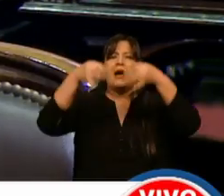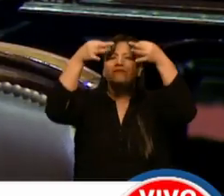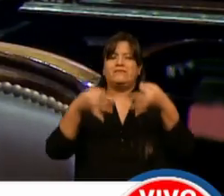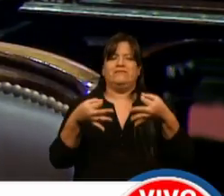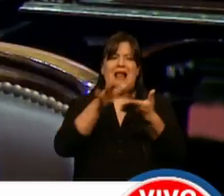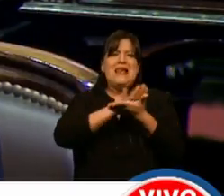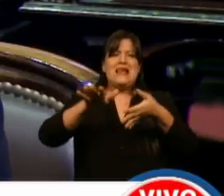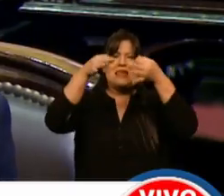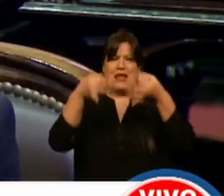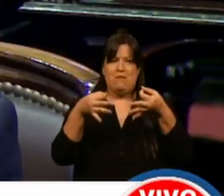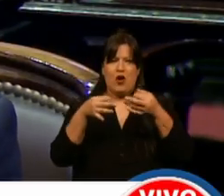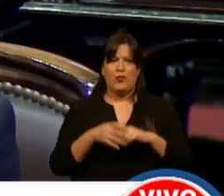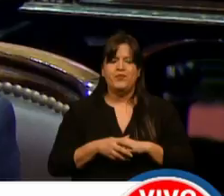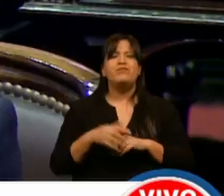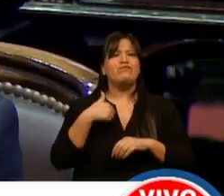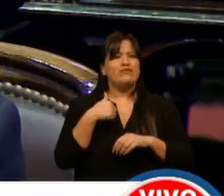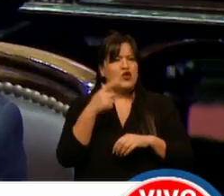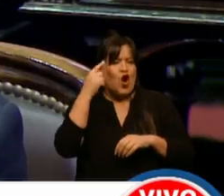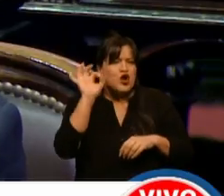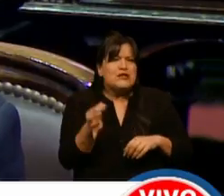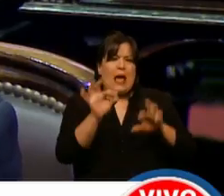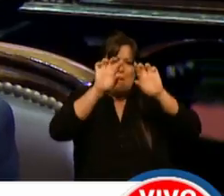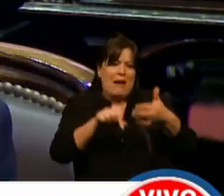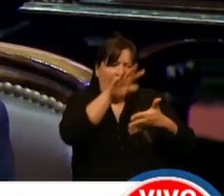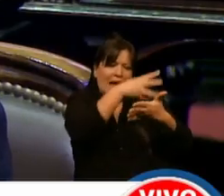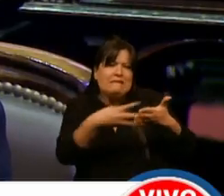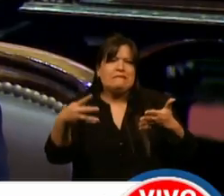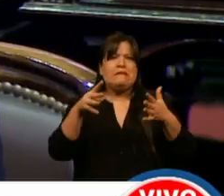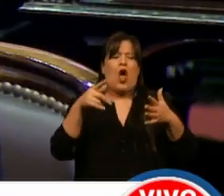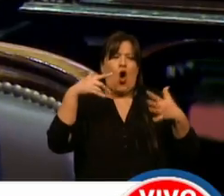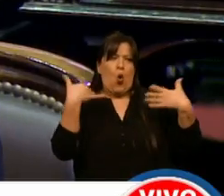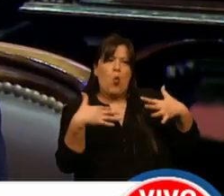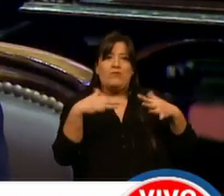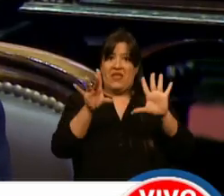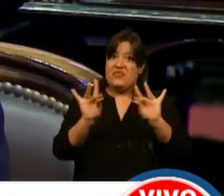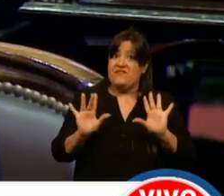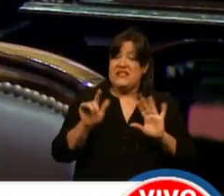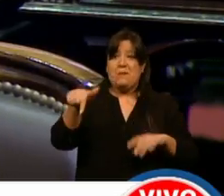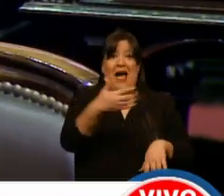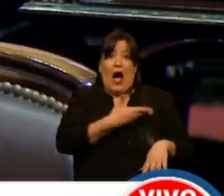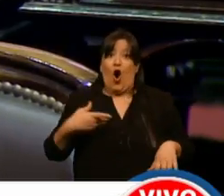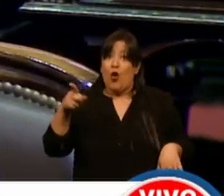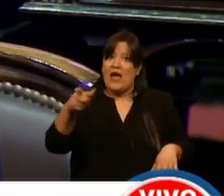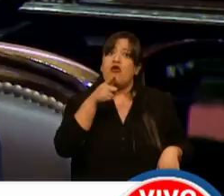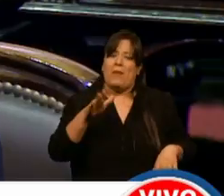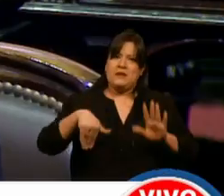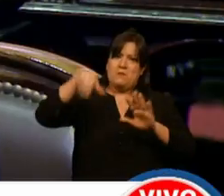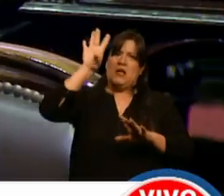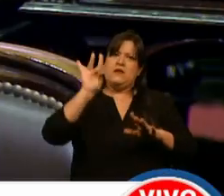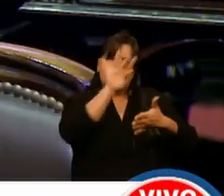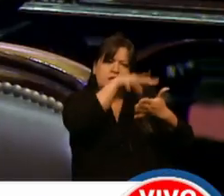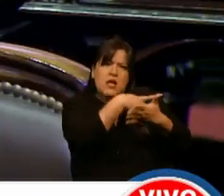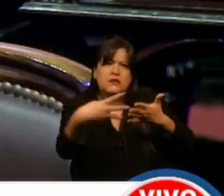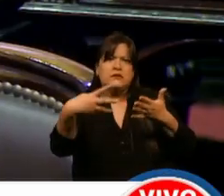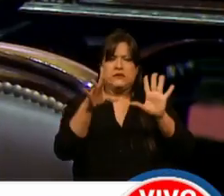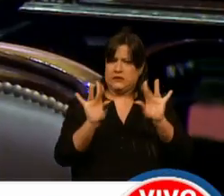yo entiendo que es difícil diseñar un mecanismo inteligente para este gobierno parece mucho más difícil lo